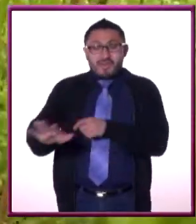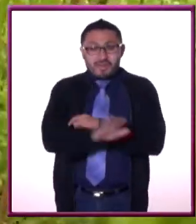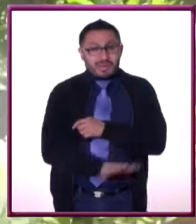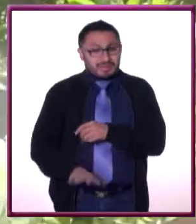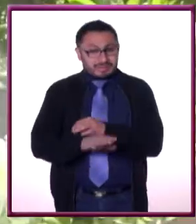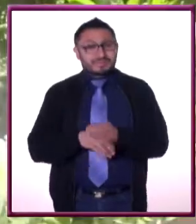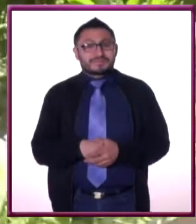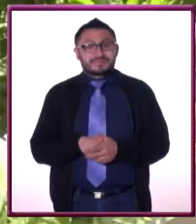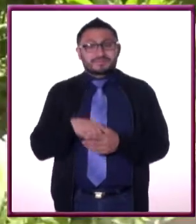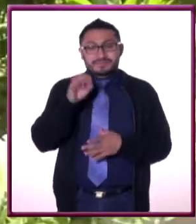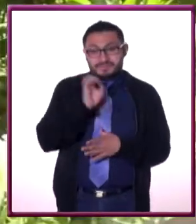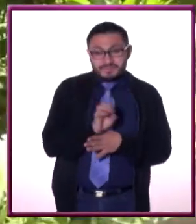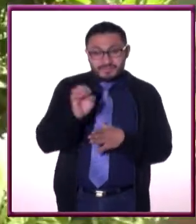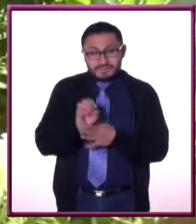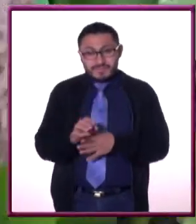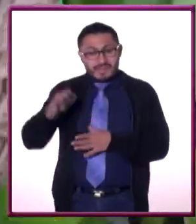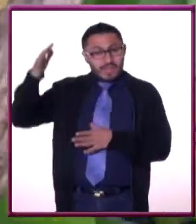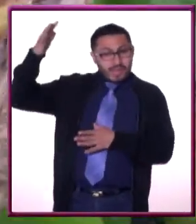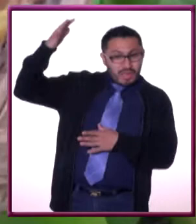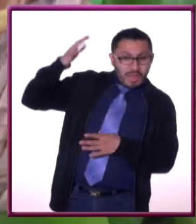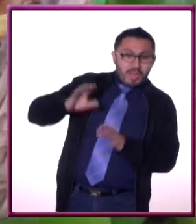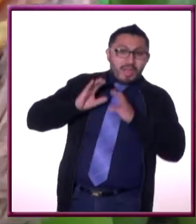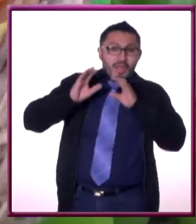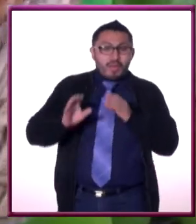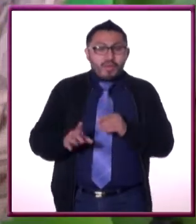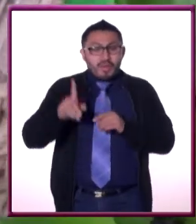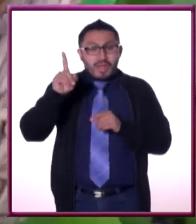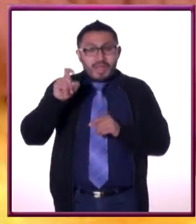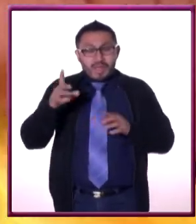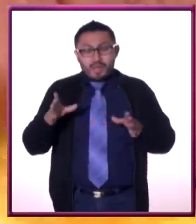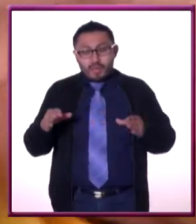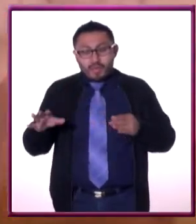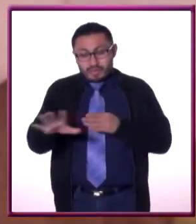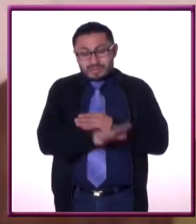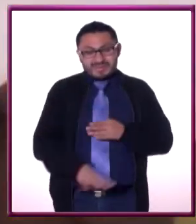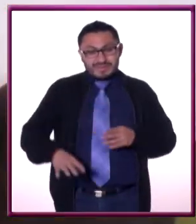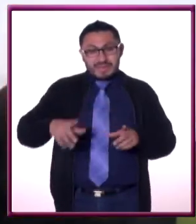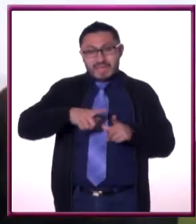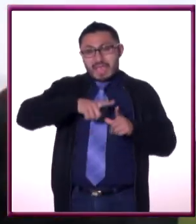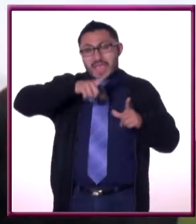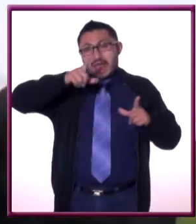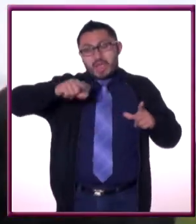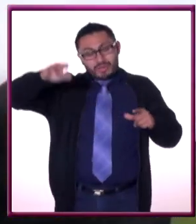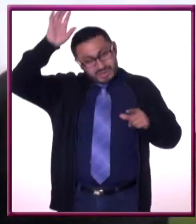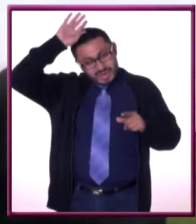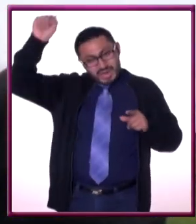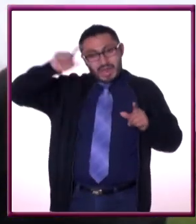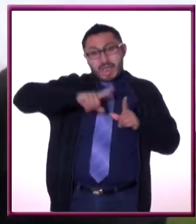suelo también. Entonces da sombra y conserva la humedad, la calabaza, con sus hojas grandes, ¿no?